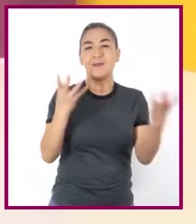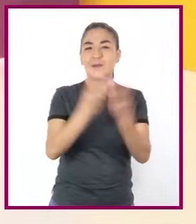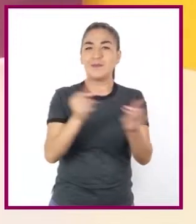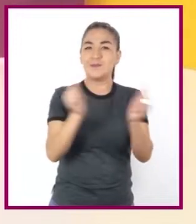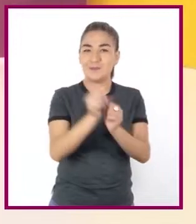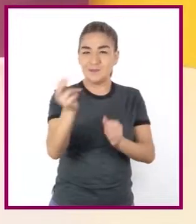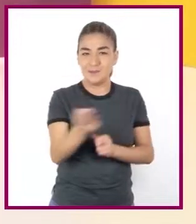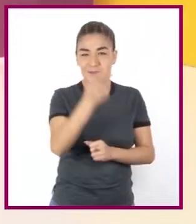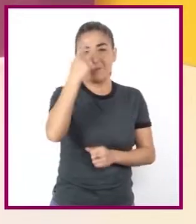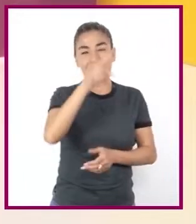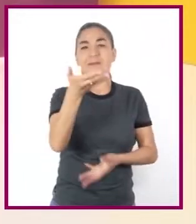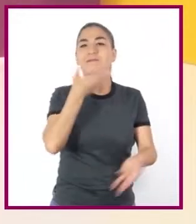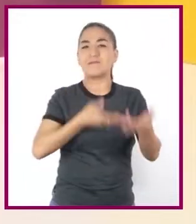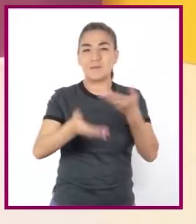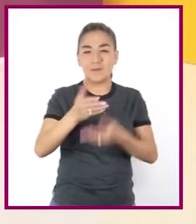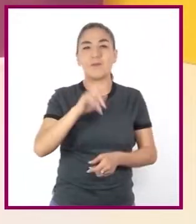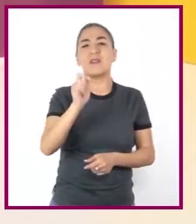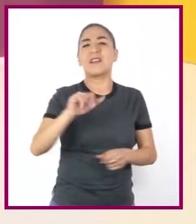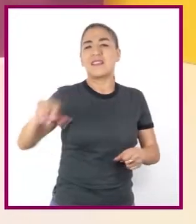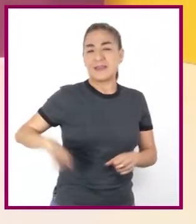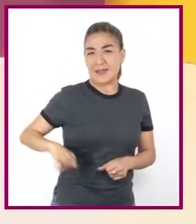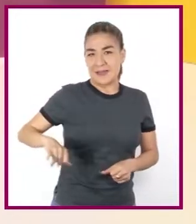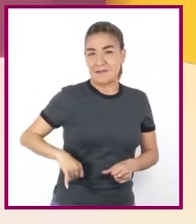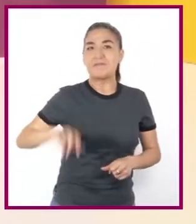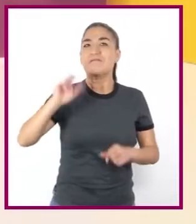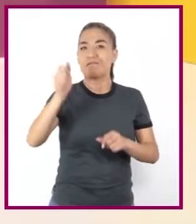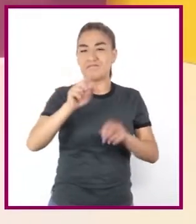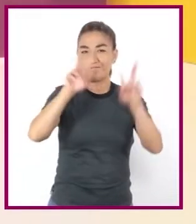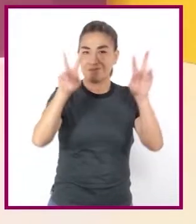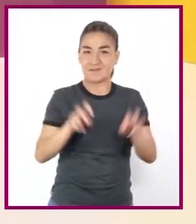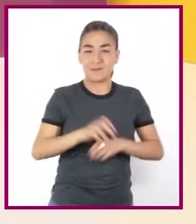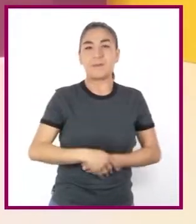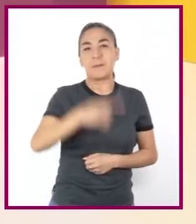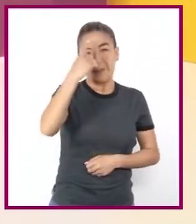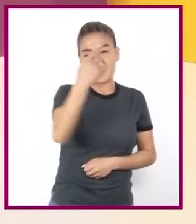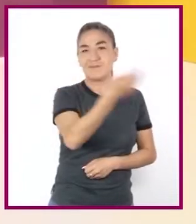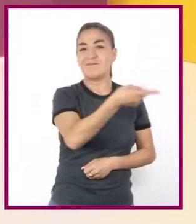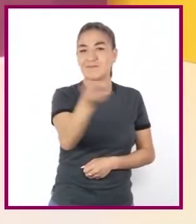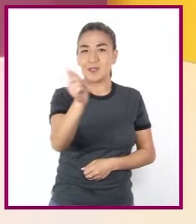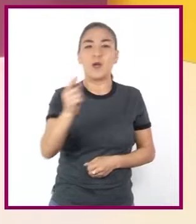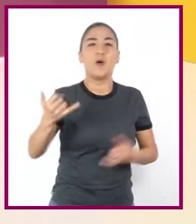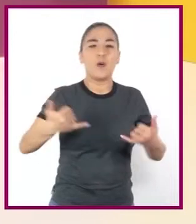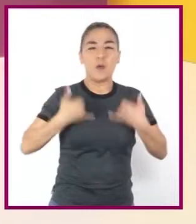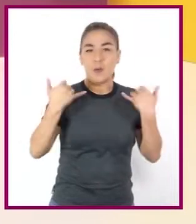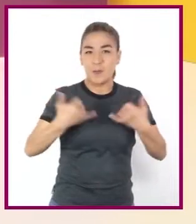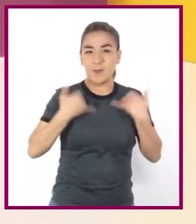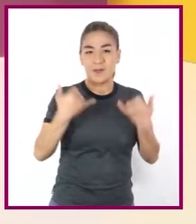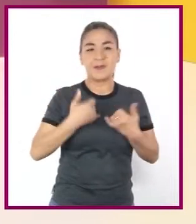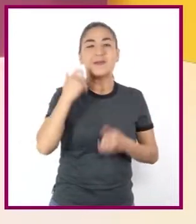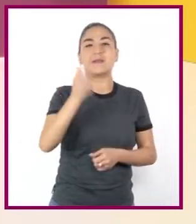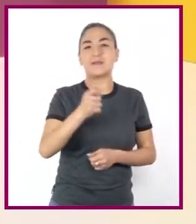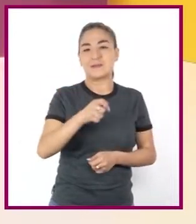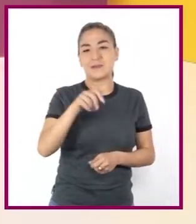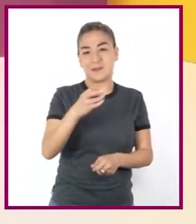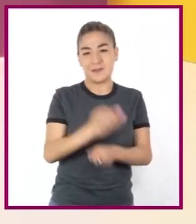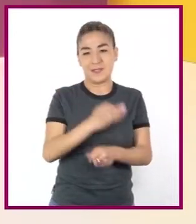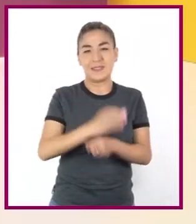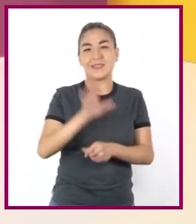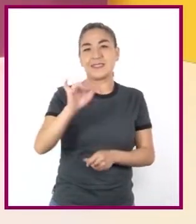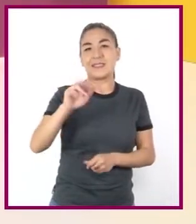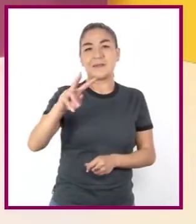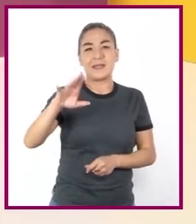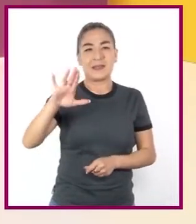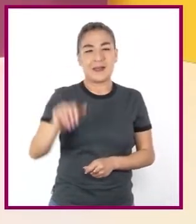para compartir otro tema de interés dirigido a las y los jóvenes que cursan la asignatura